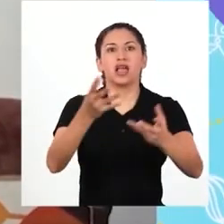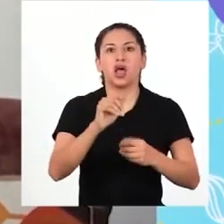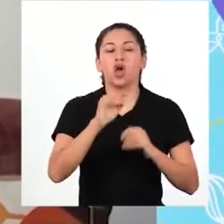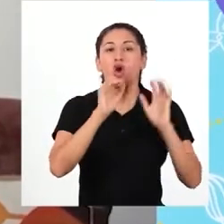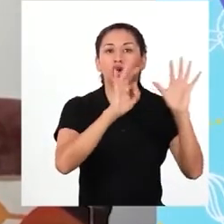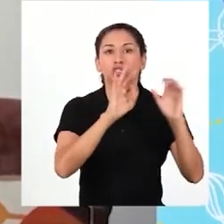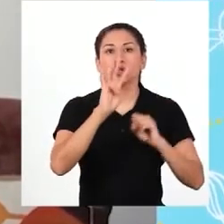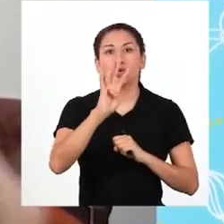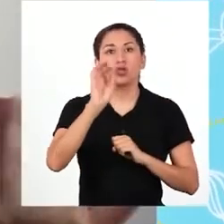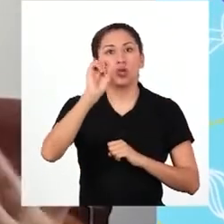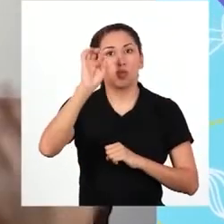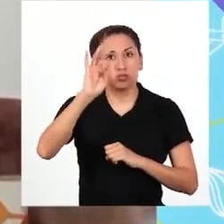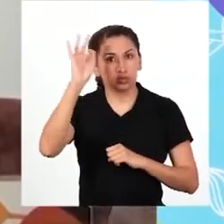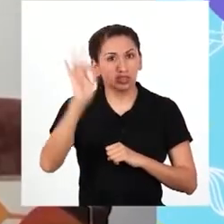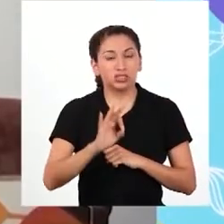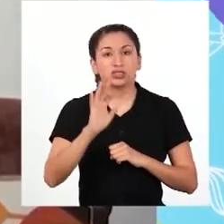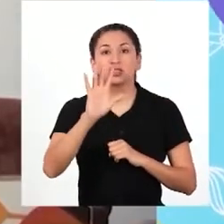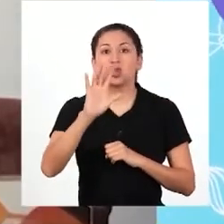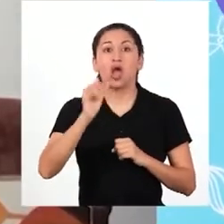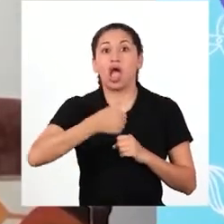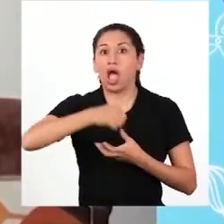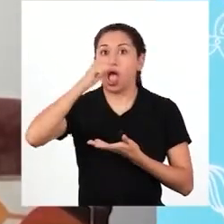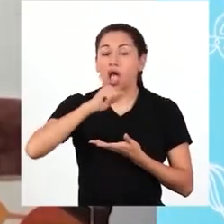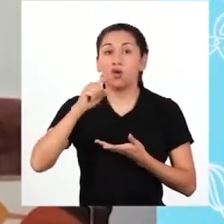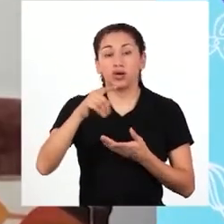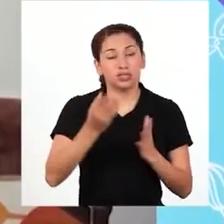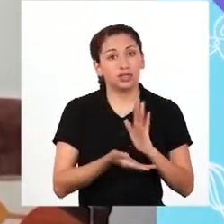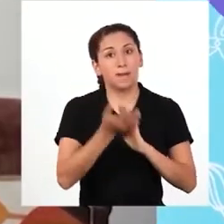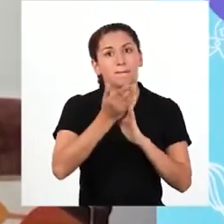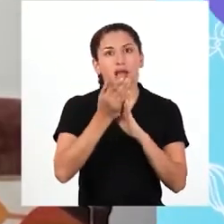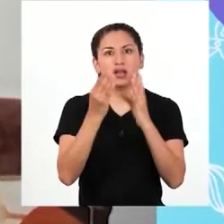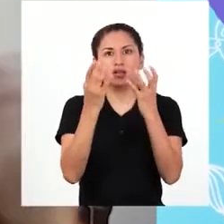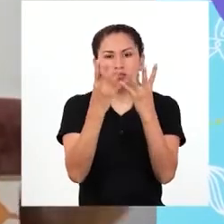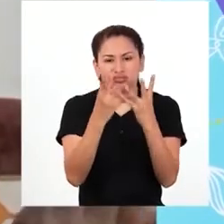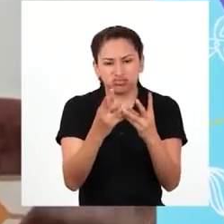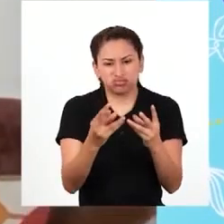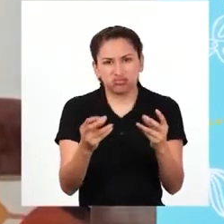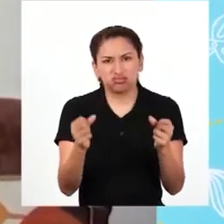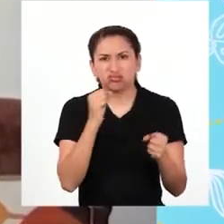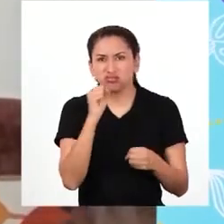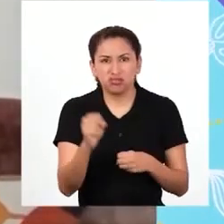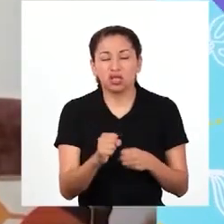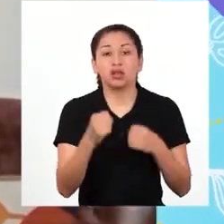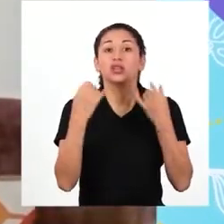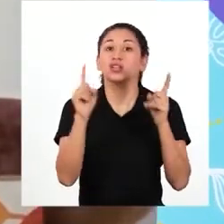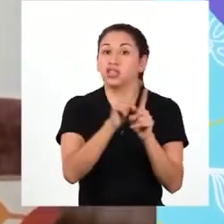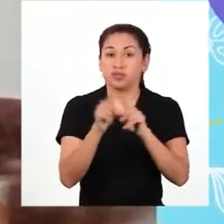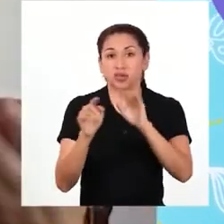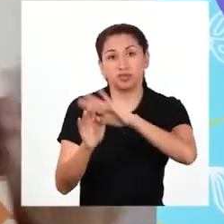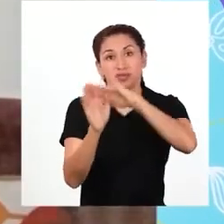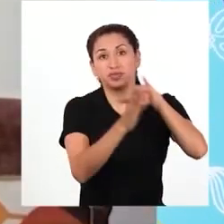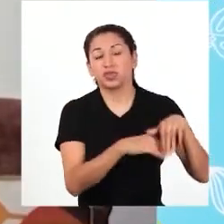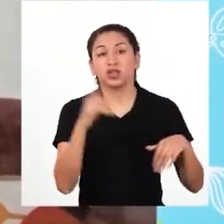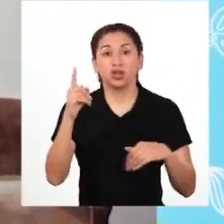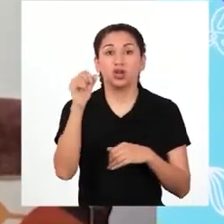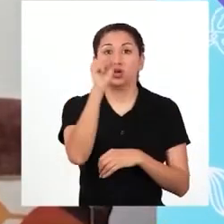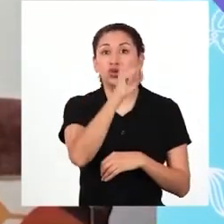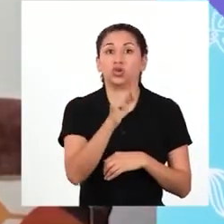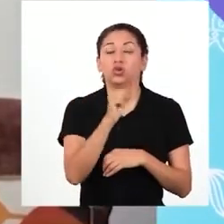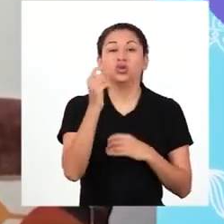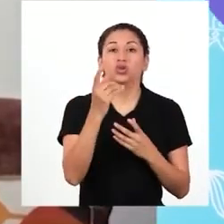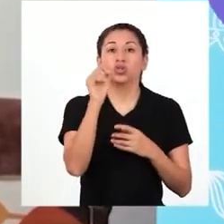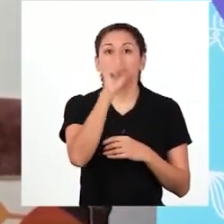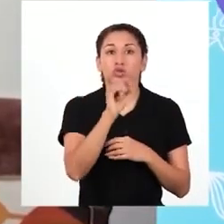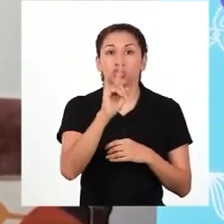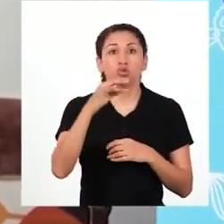No obstante, es uno de los más deteriorados. Por otro lado, según la Superintendencia Nacional de Servicios de Saneamiento,